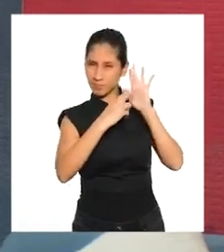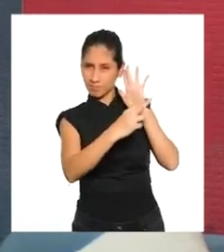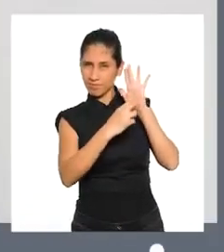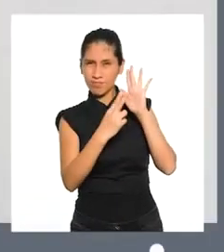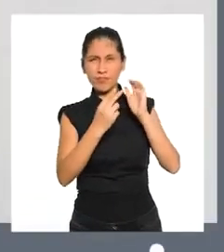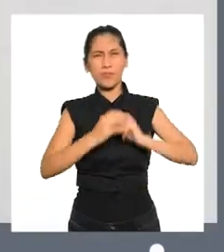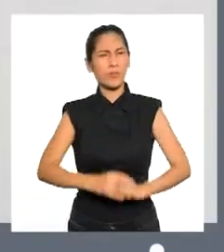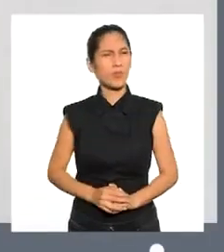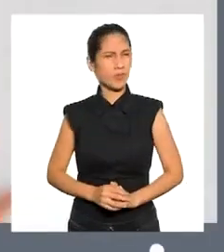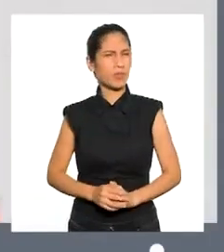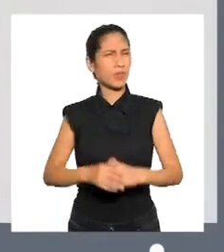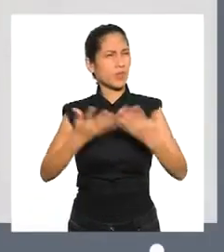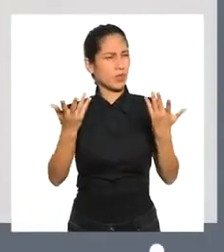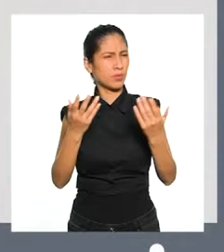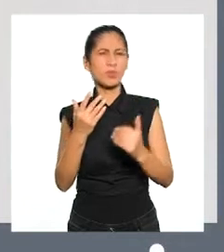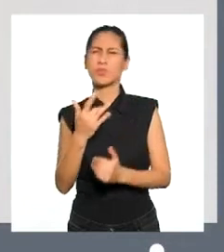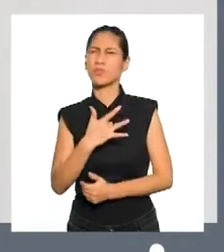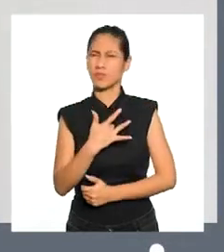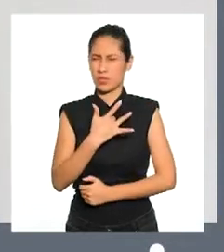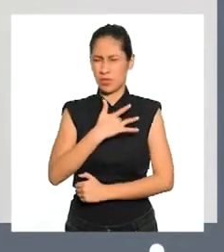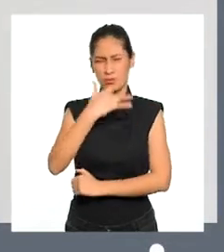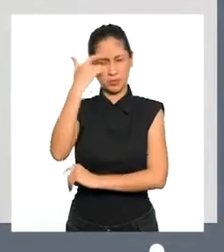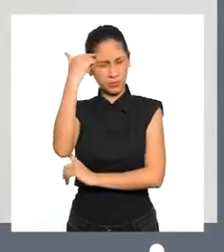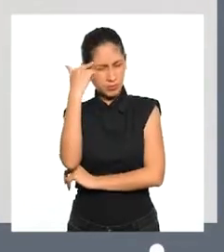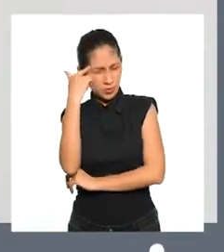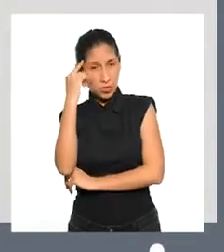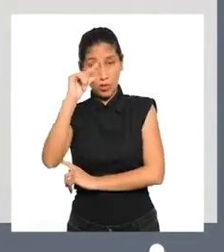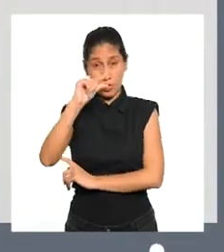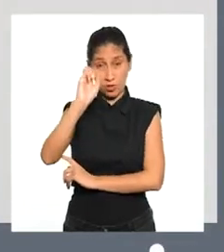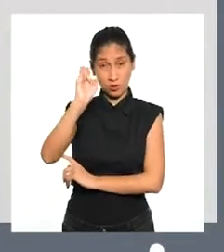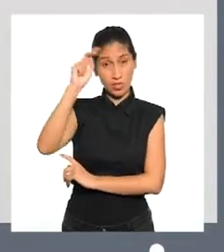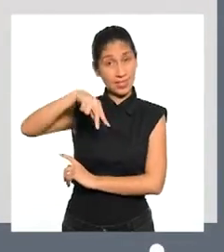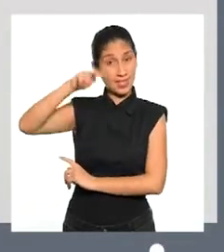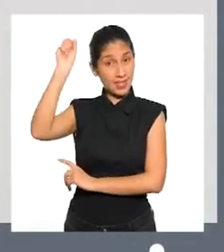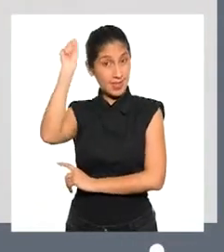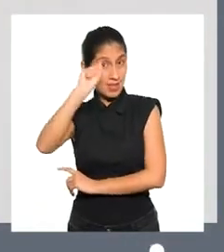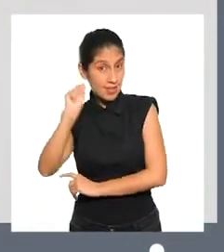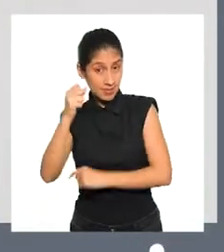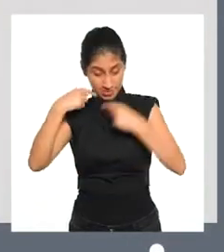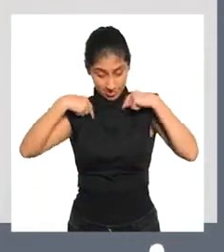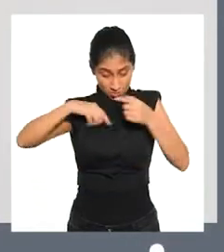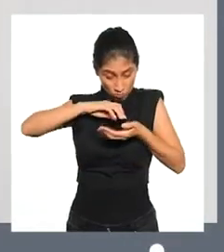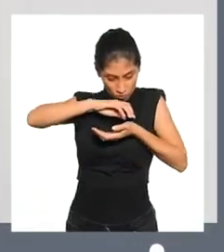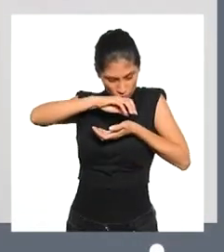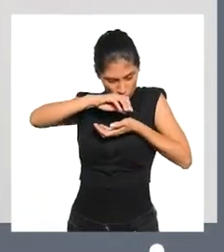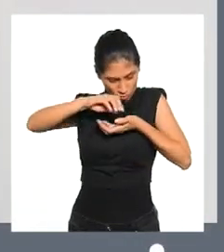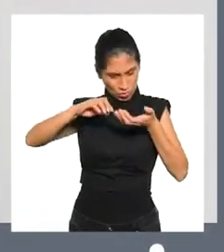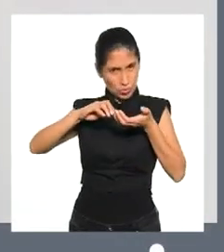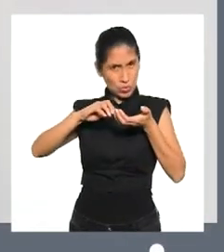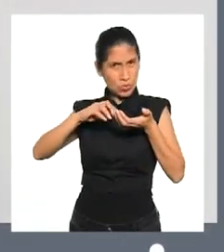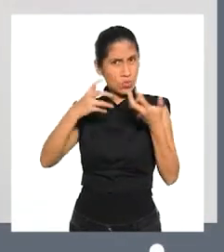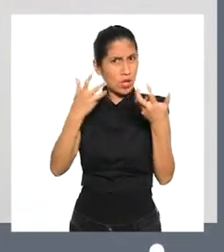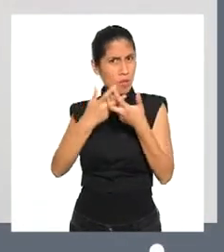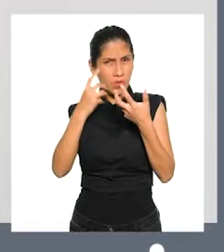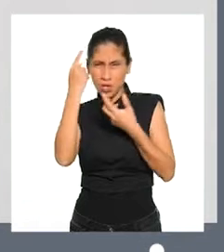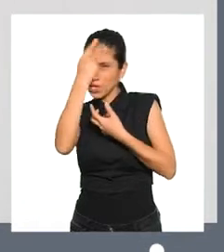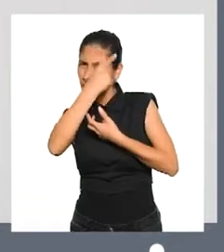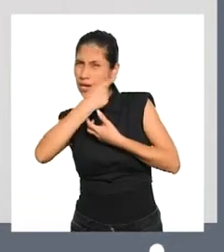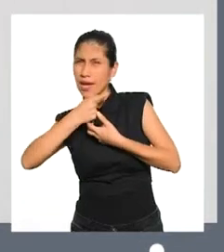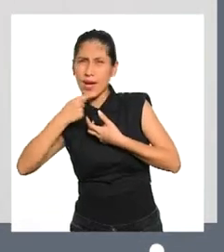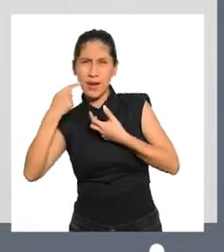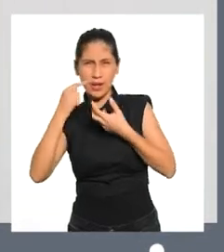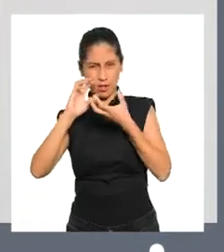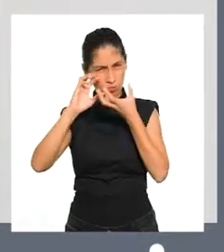genes? Nos afecta debido a que los genes desempeñan un papel importante, moldean nuestro aspecto físico y nuestro comportamiento, e